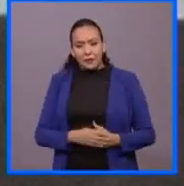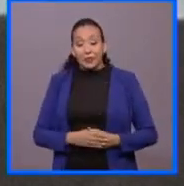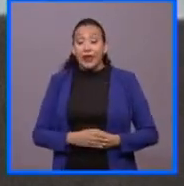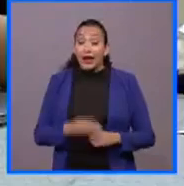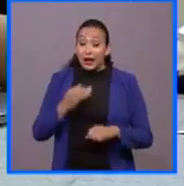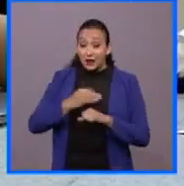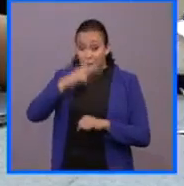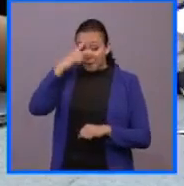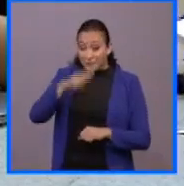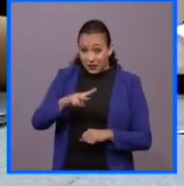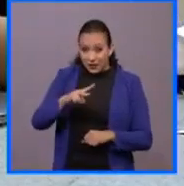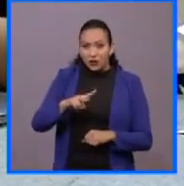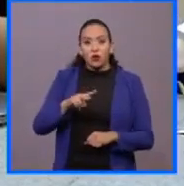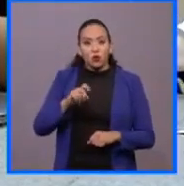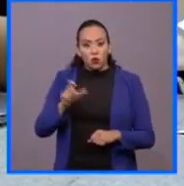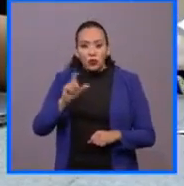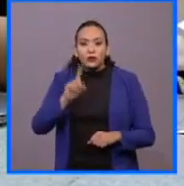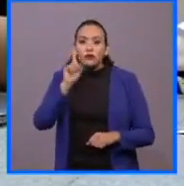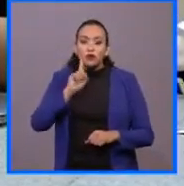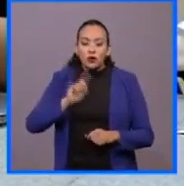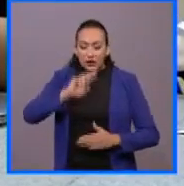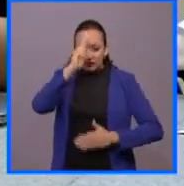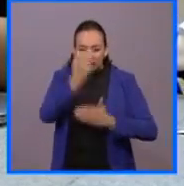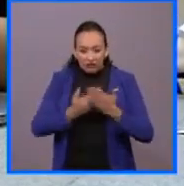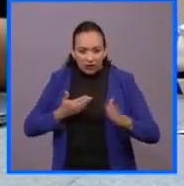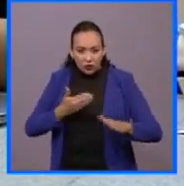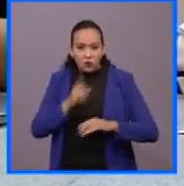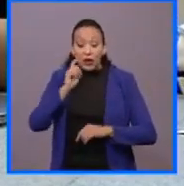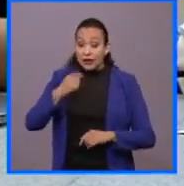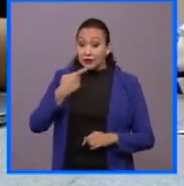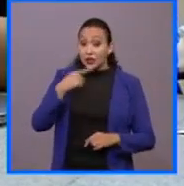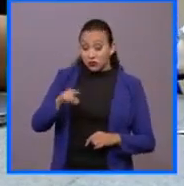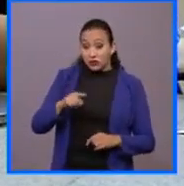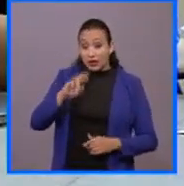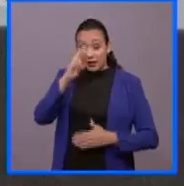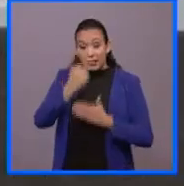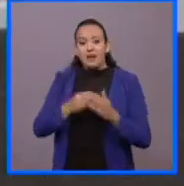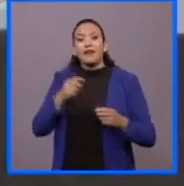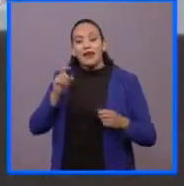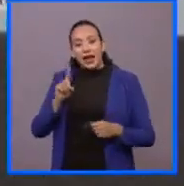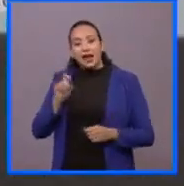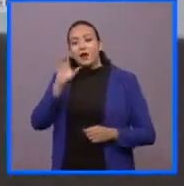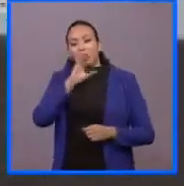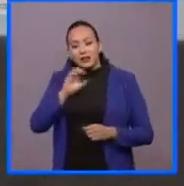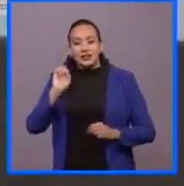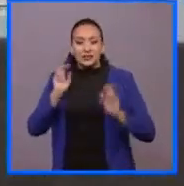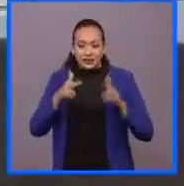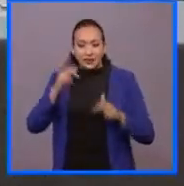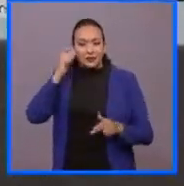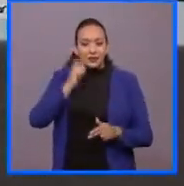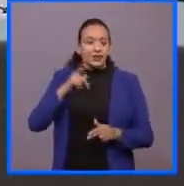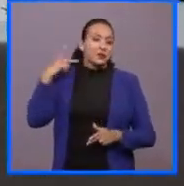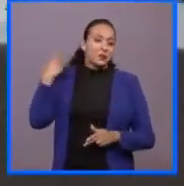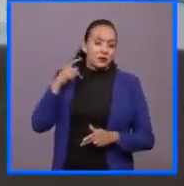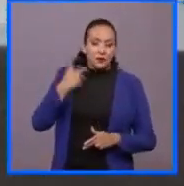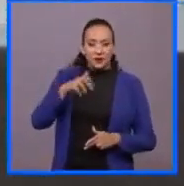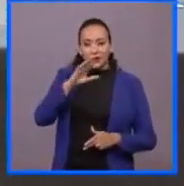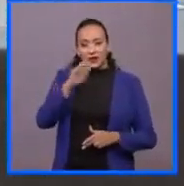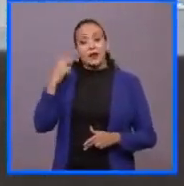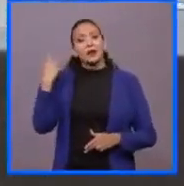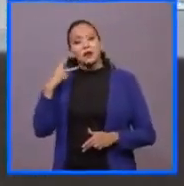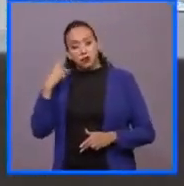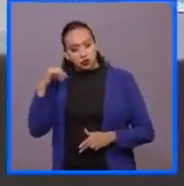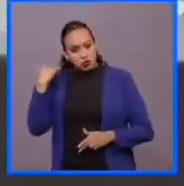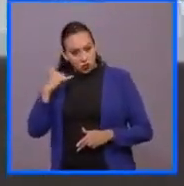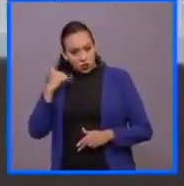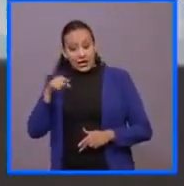la violencia obstétrica es un delito en 8 entidades del país, Aguascalientes, Chiapas, Estado de México, Guerrero, Puebla, Quintana Roo, Veracruz